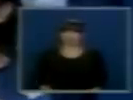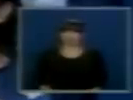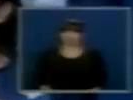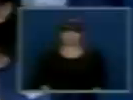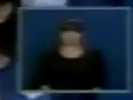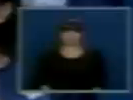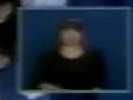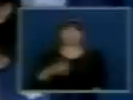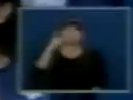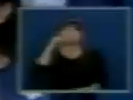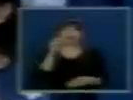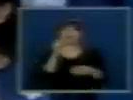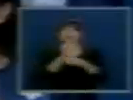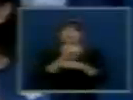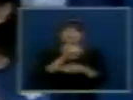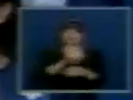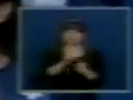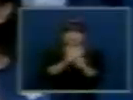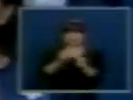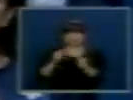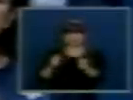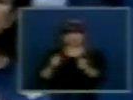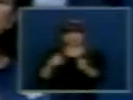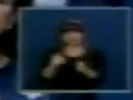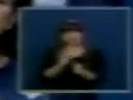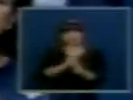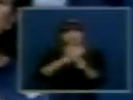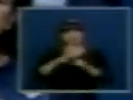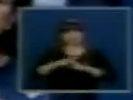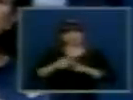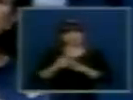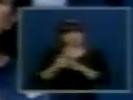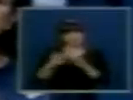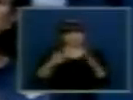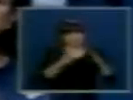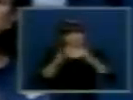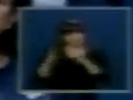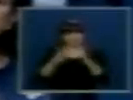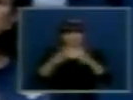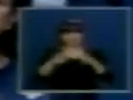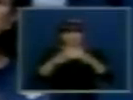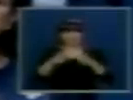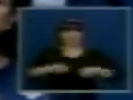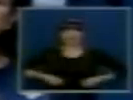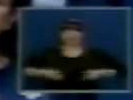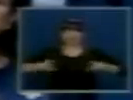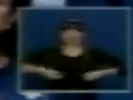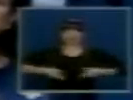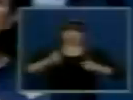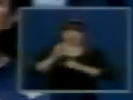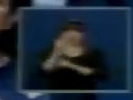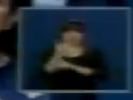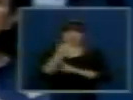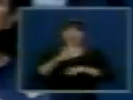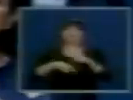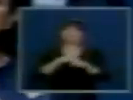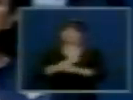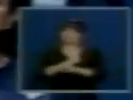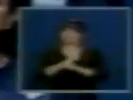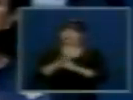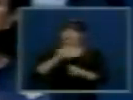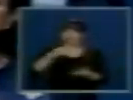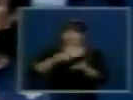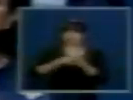Para superar estos rezagos, hemos iniciado la reorientación del gasto social. Vamos a asegurarnos que estos recursos